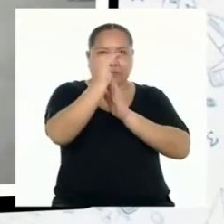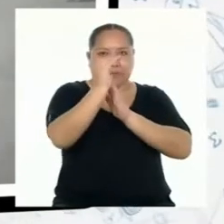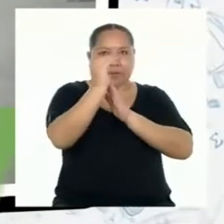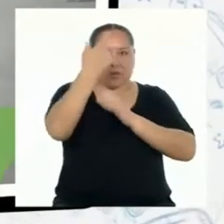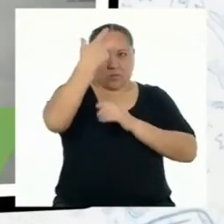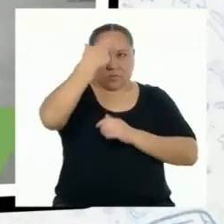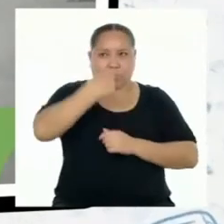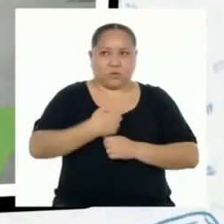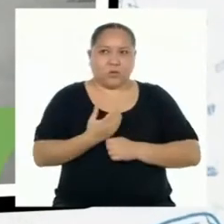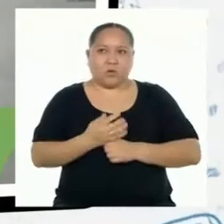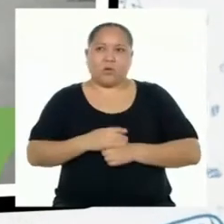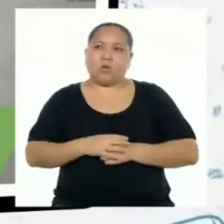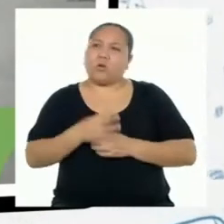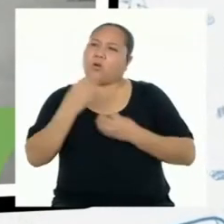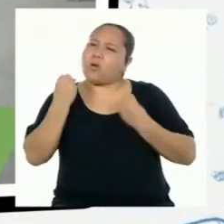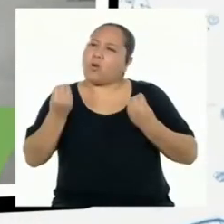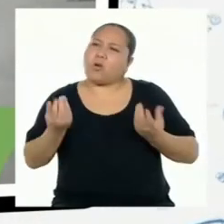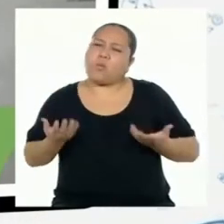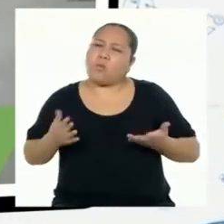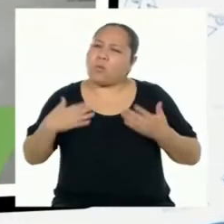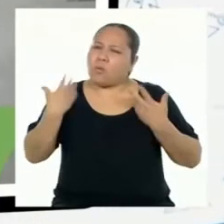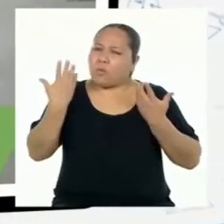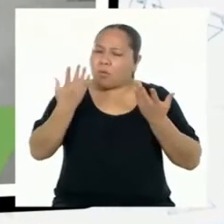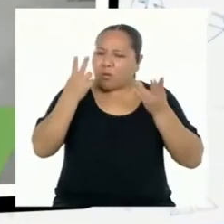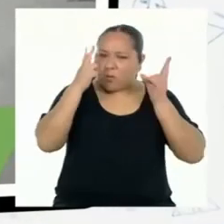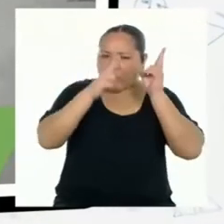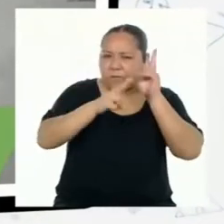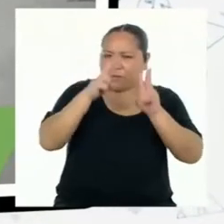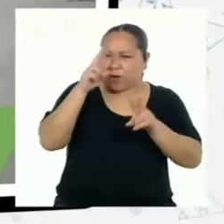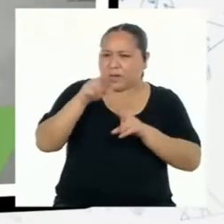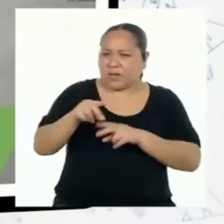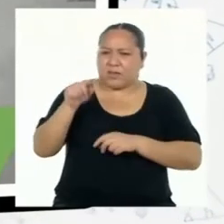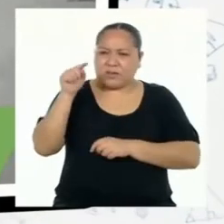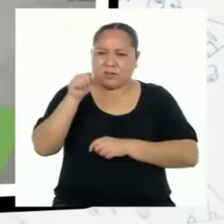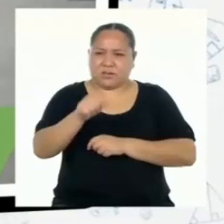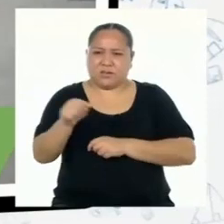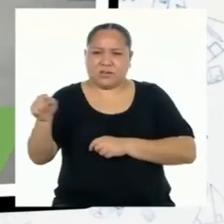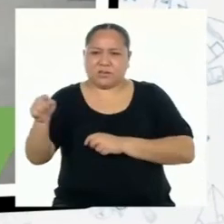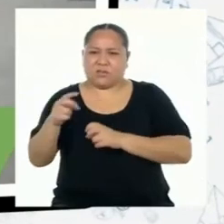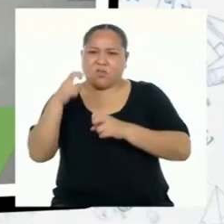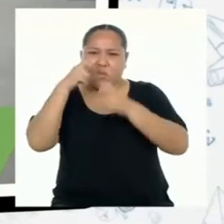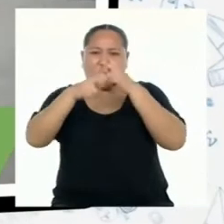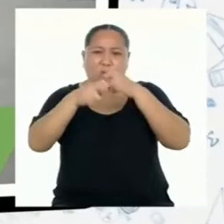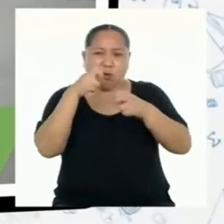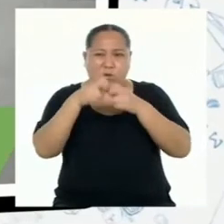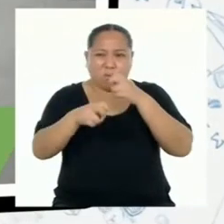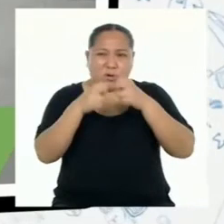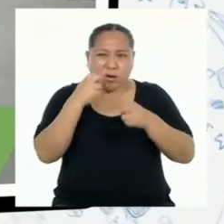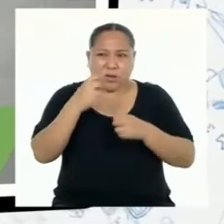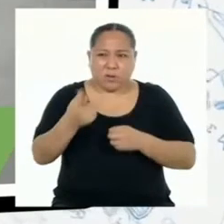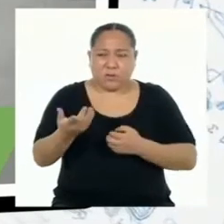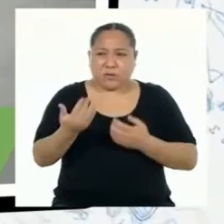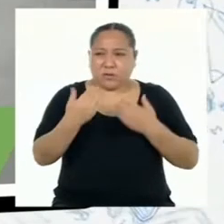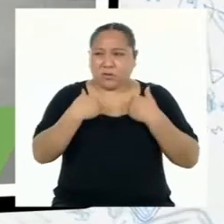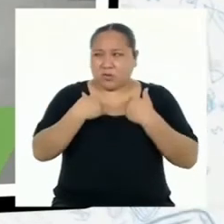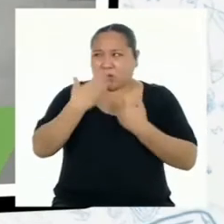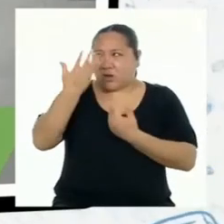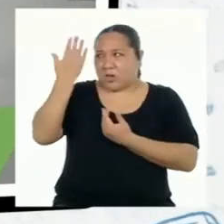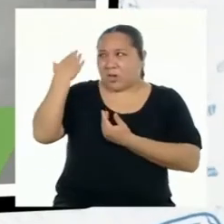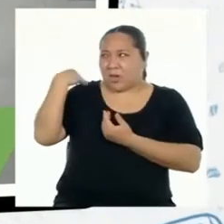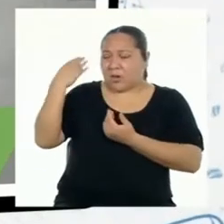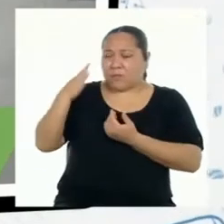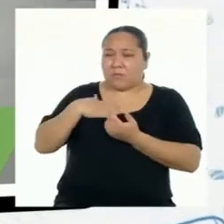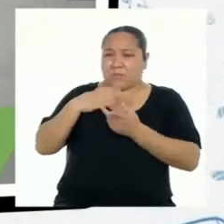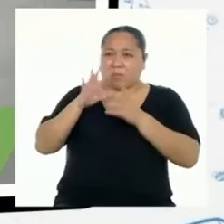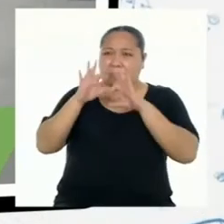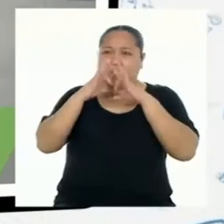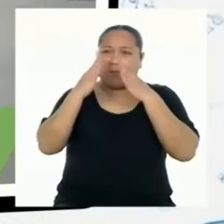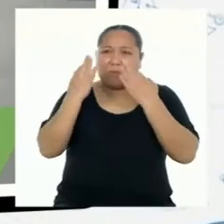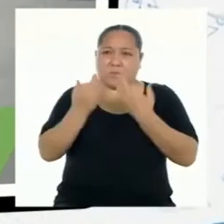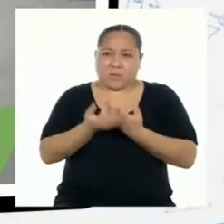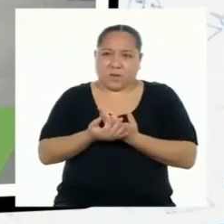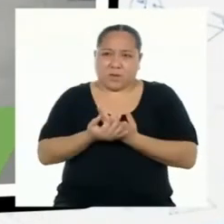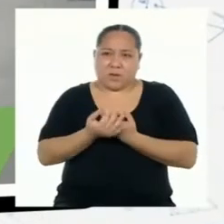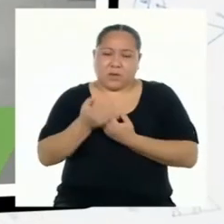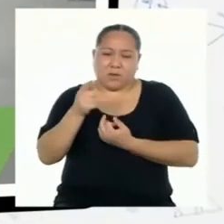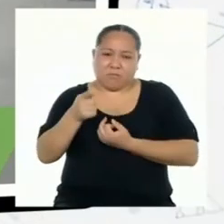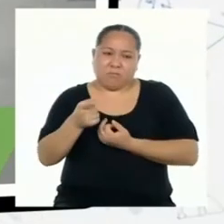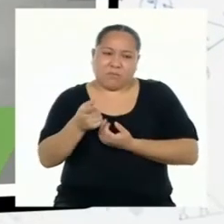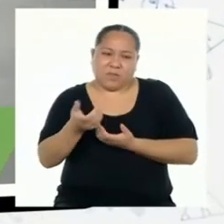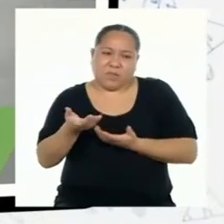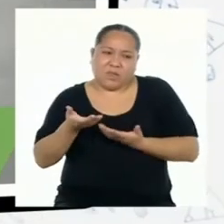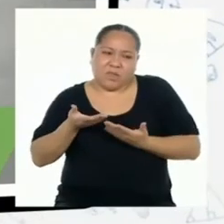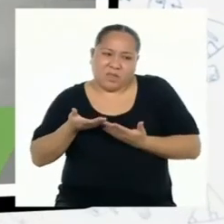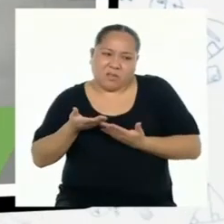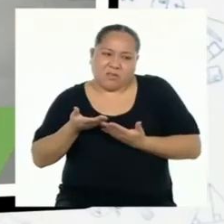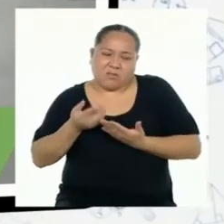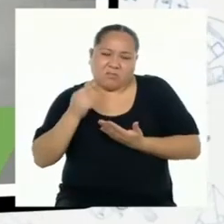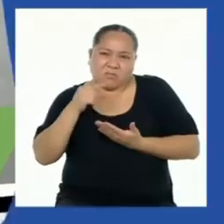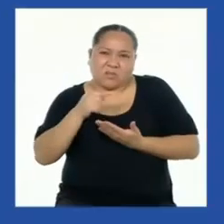personal. ¿Cómo puedo identificar si los conflictos que tuve en mi familia me